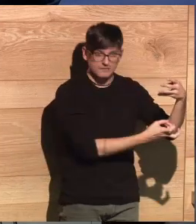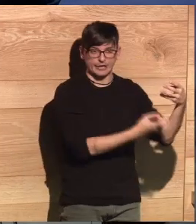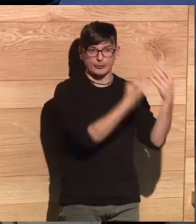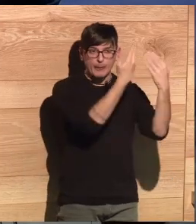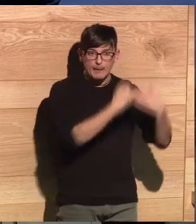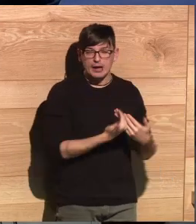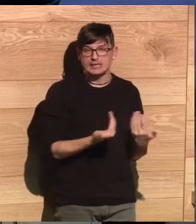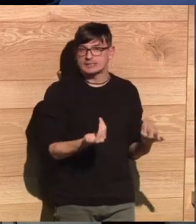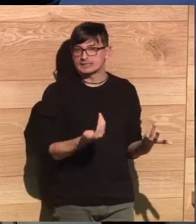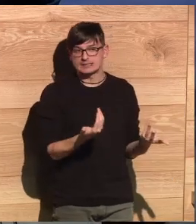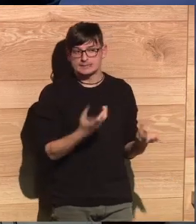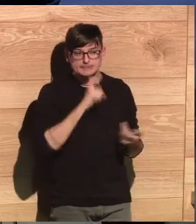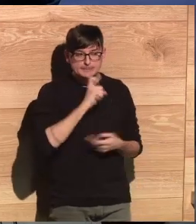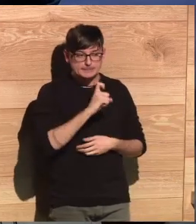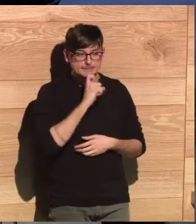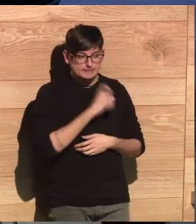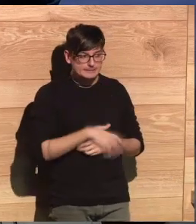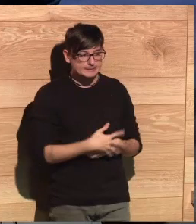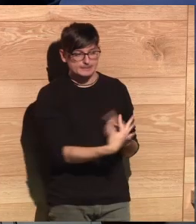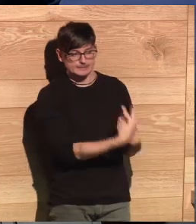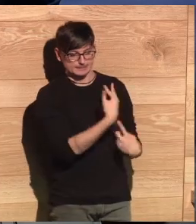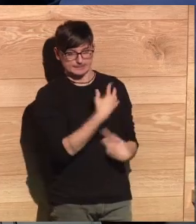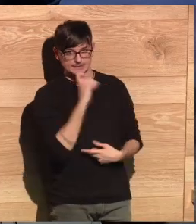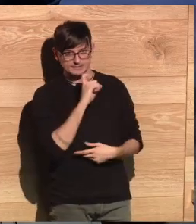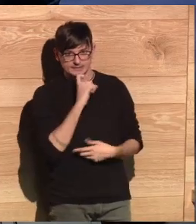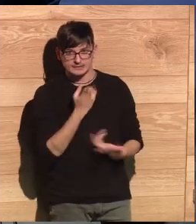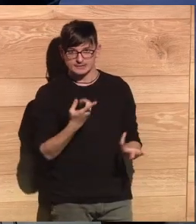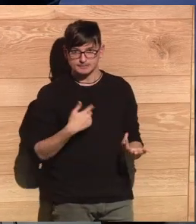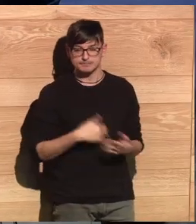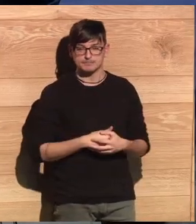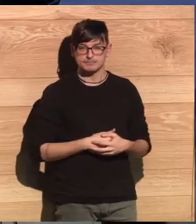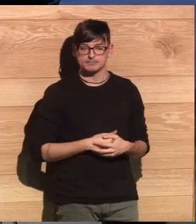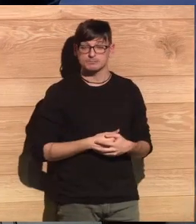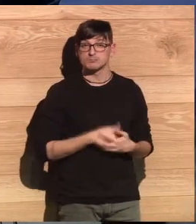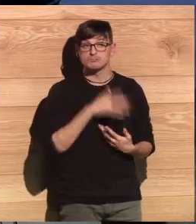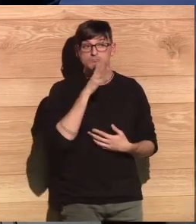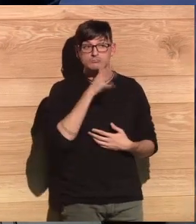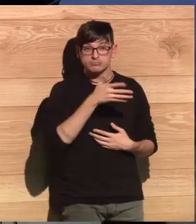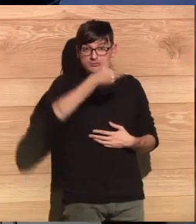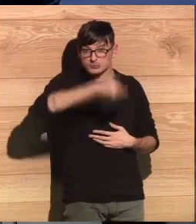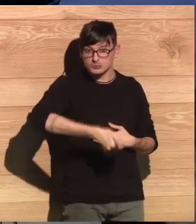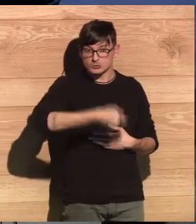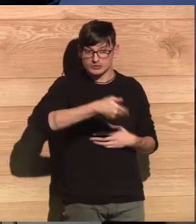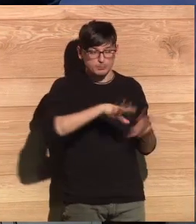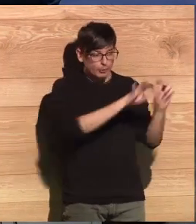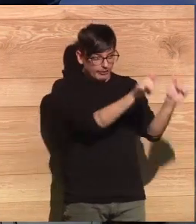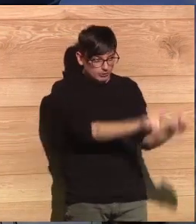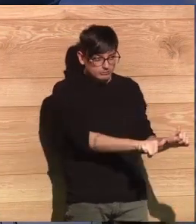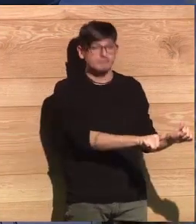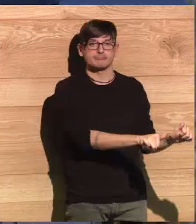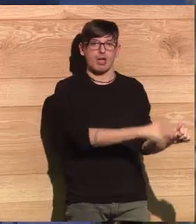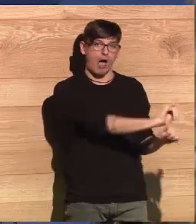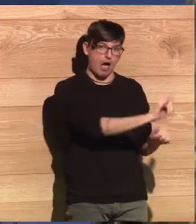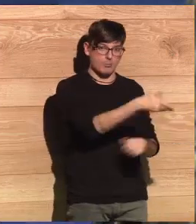que ha habido y de lo que hay, pues difícilmente podrás sacar lo mejor de ti y hacer aquello que quieres. Por eso es tan importante tener modelos. Por eso es